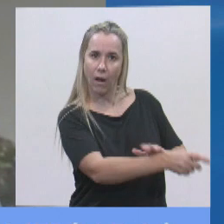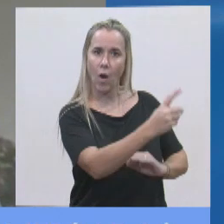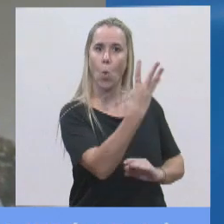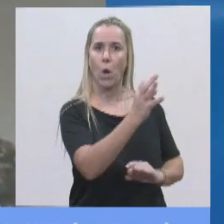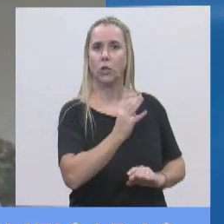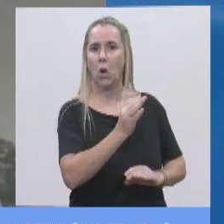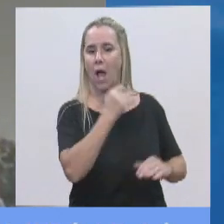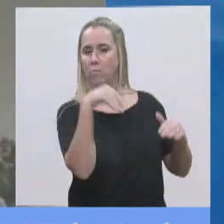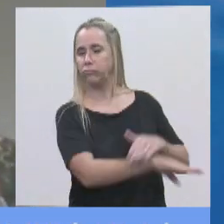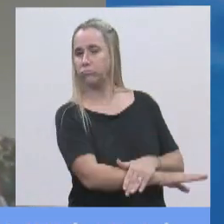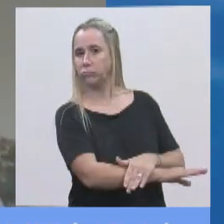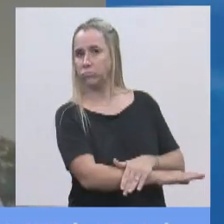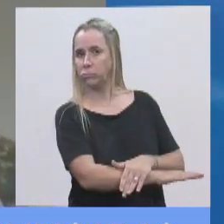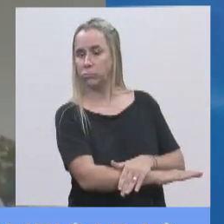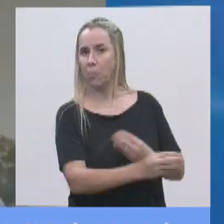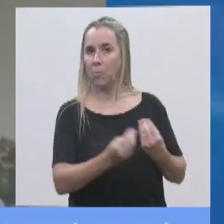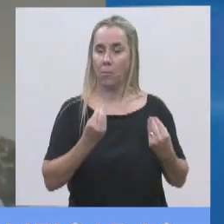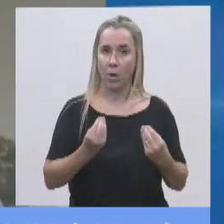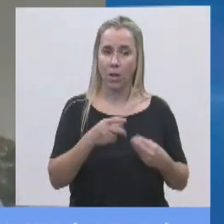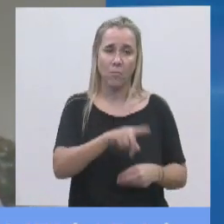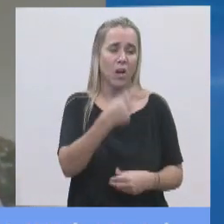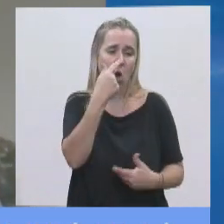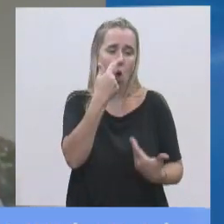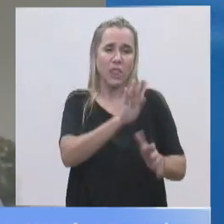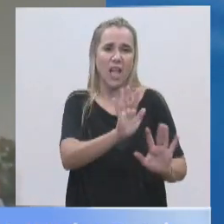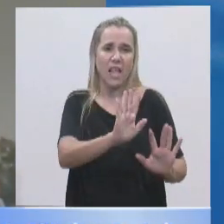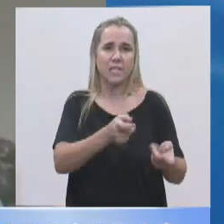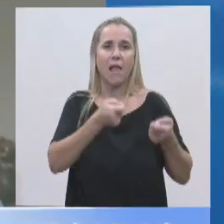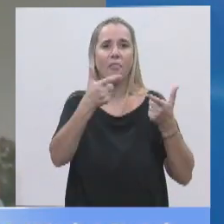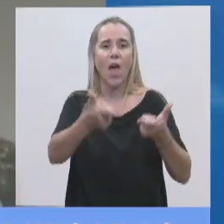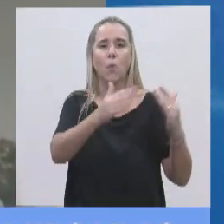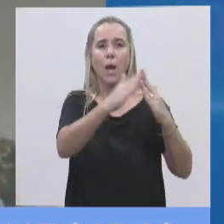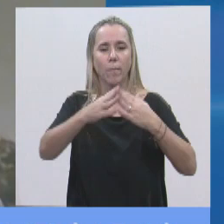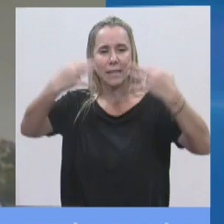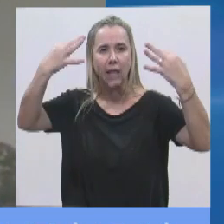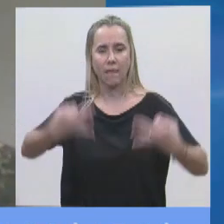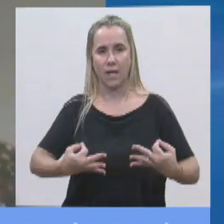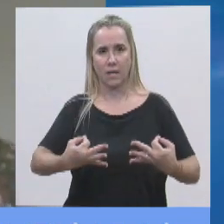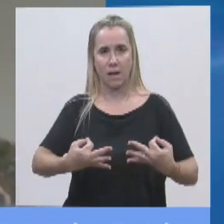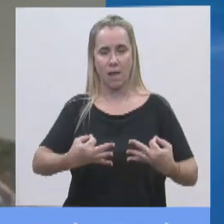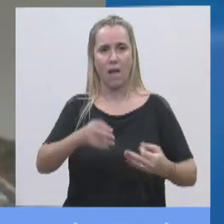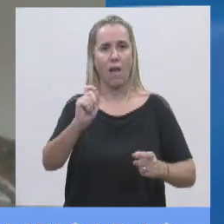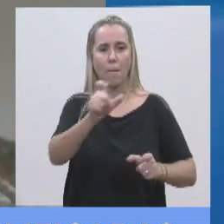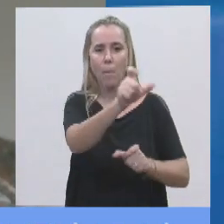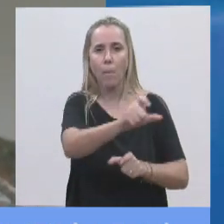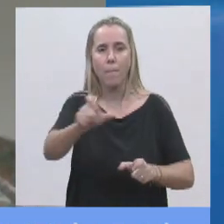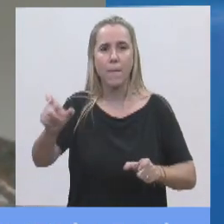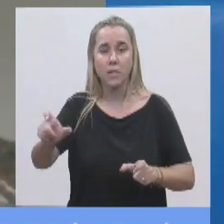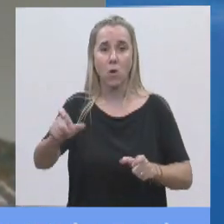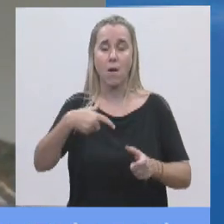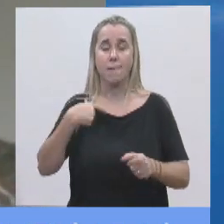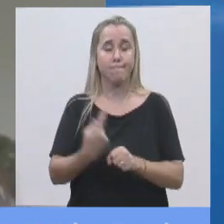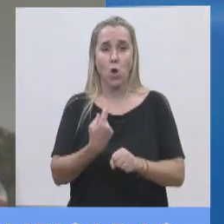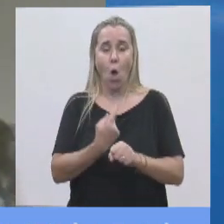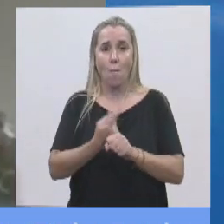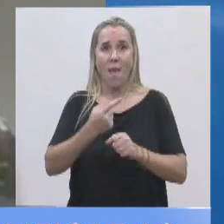durante 4 años. Porque no les importó darle una vivienda digna a aquellos que no podían